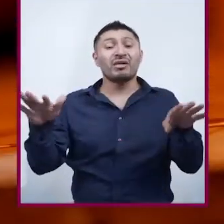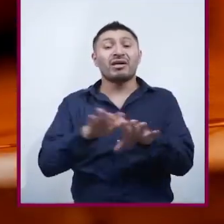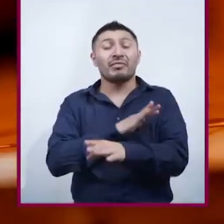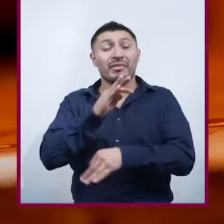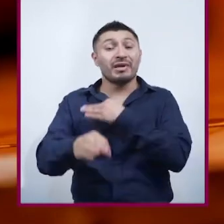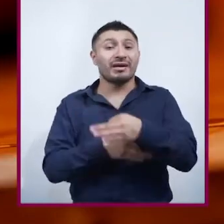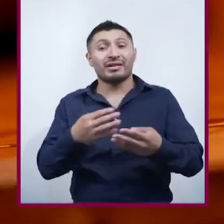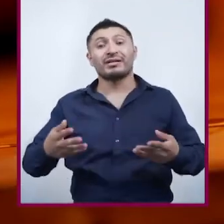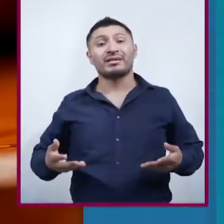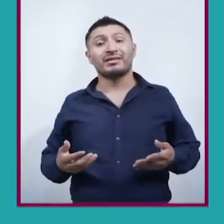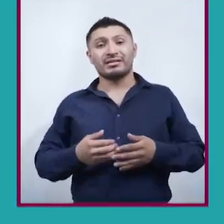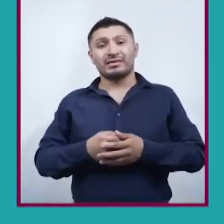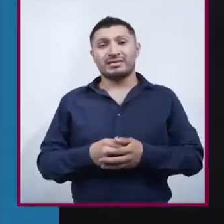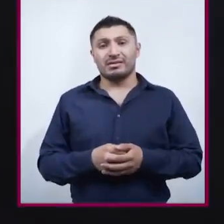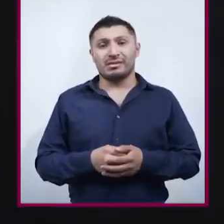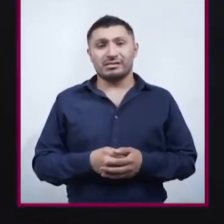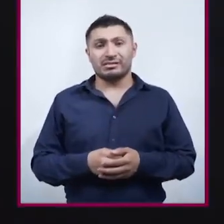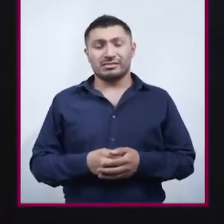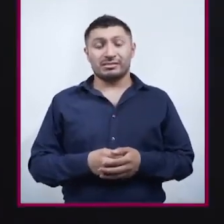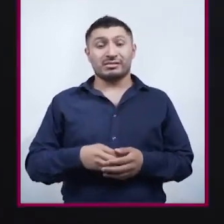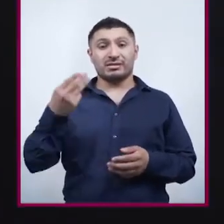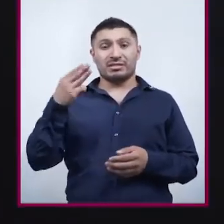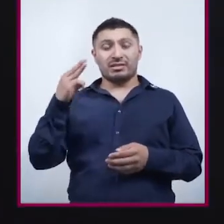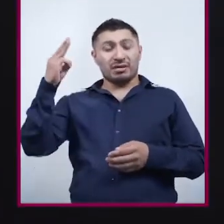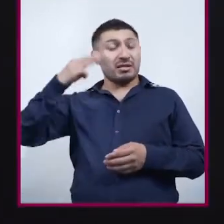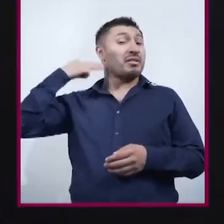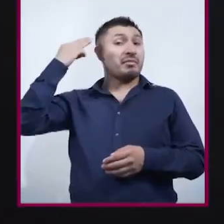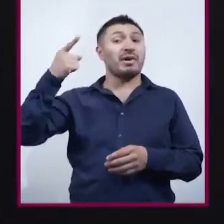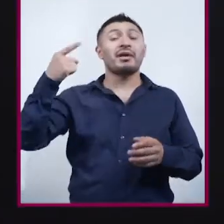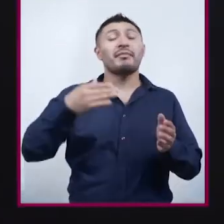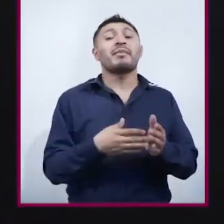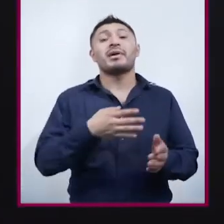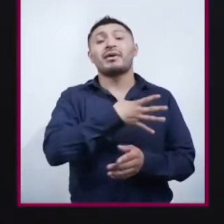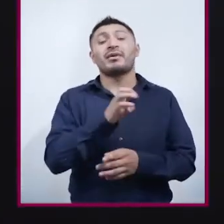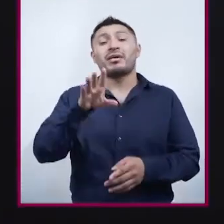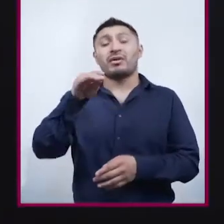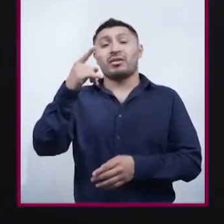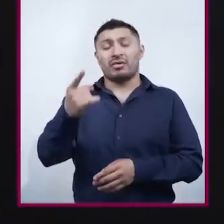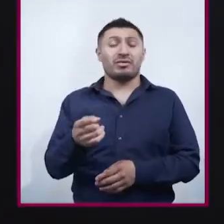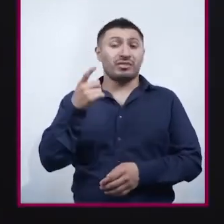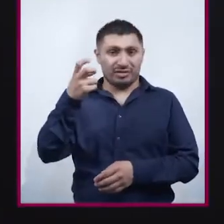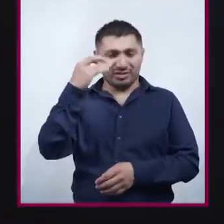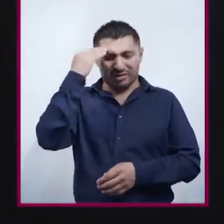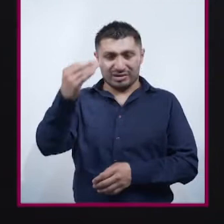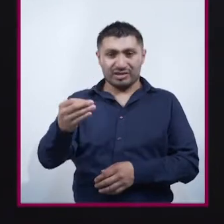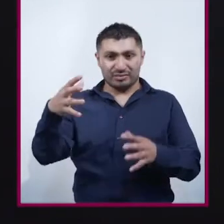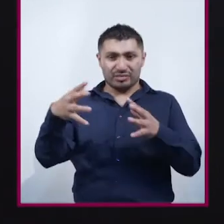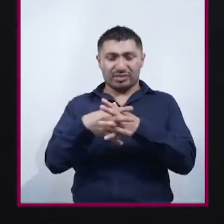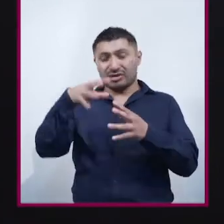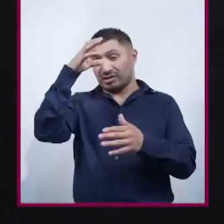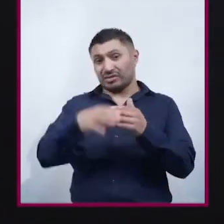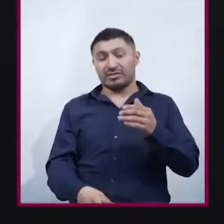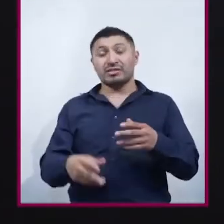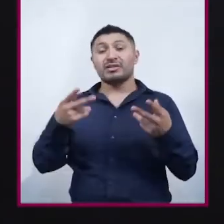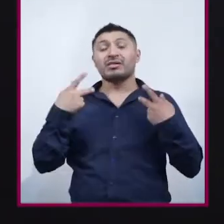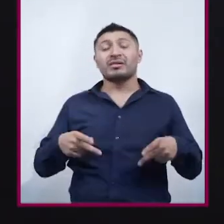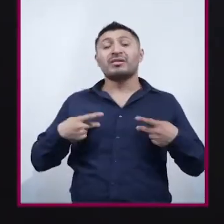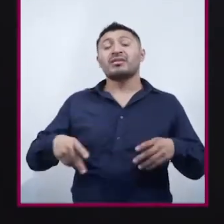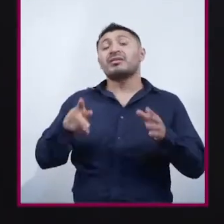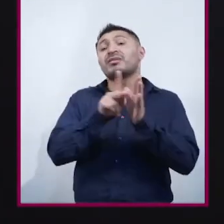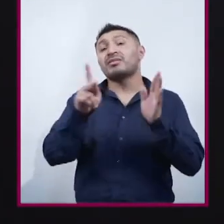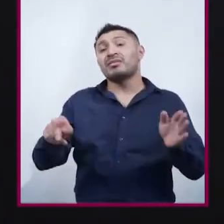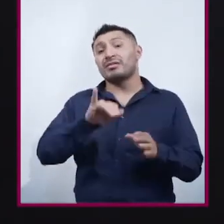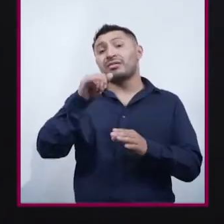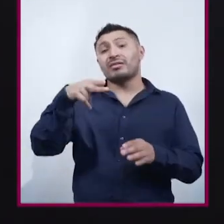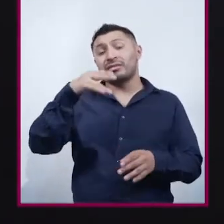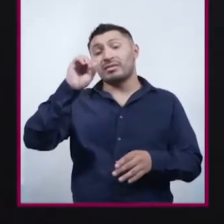que lo cambió todo. En marzo de 1991, luego de terminada esa etapa de la guerra, el periodista